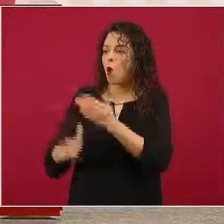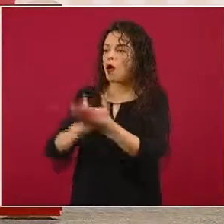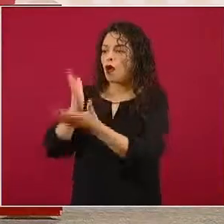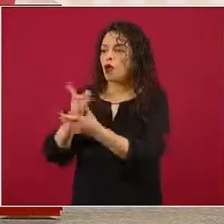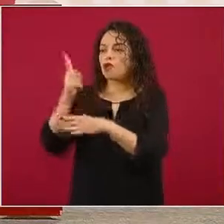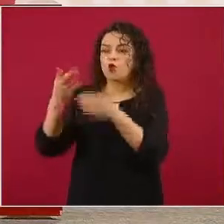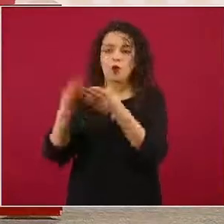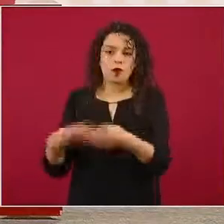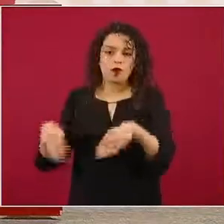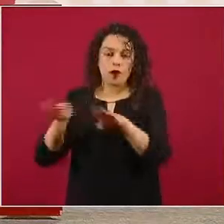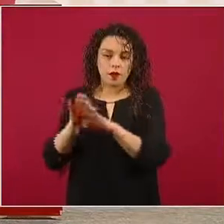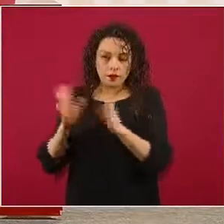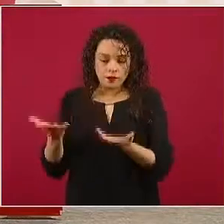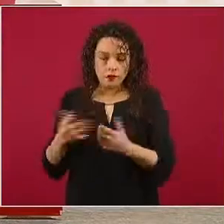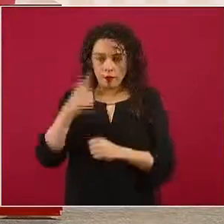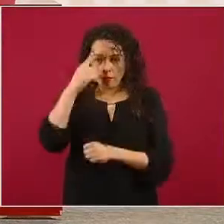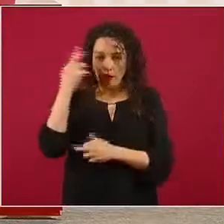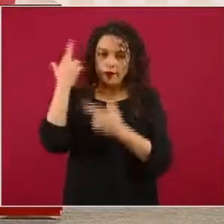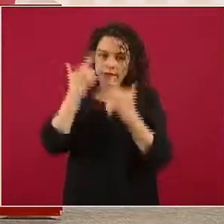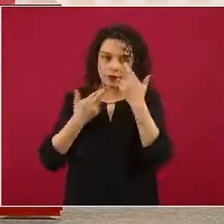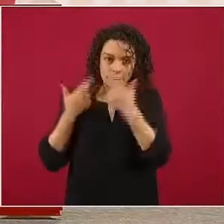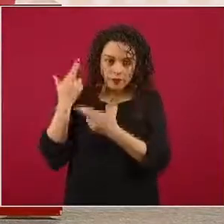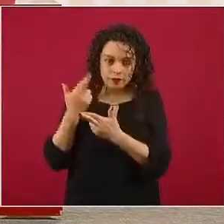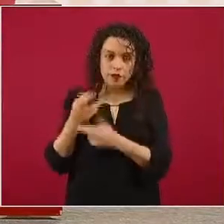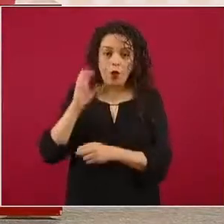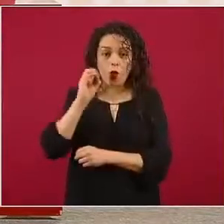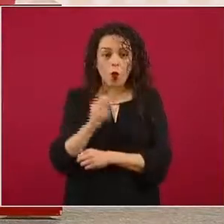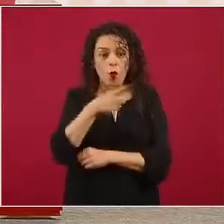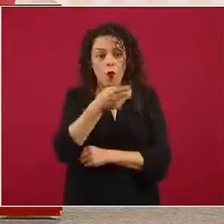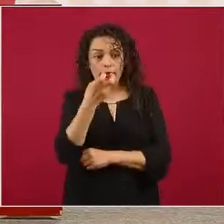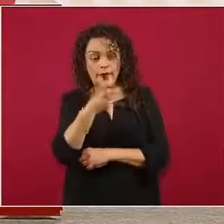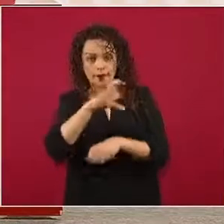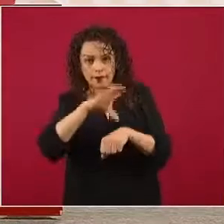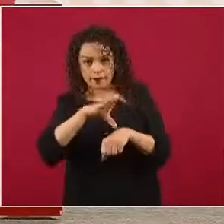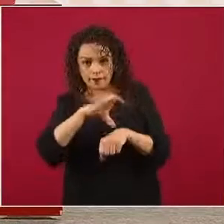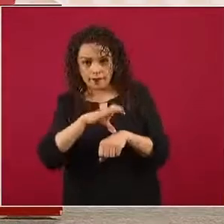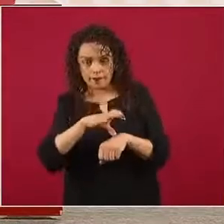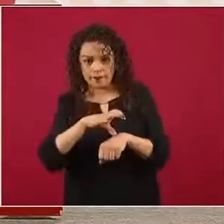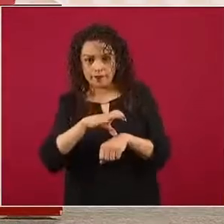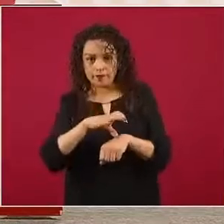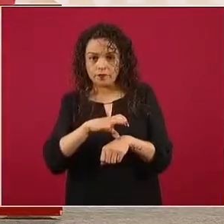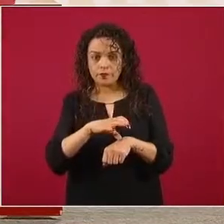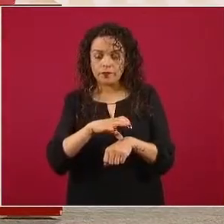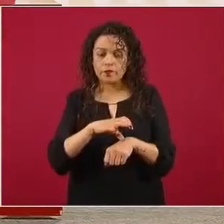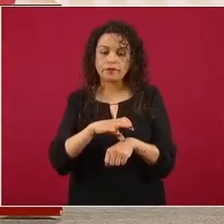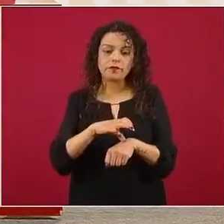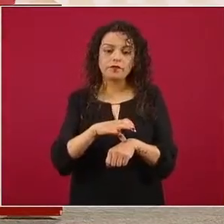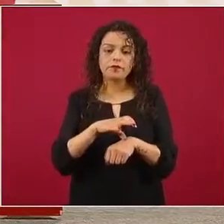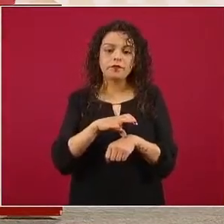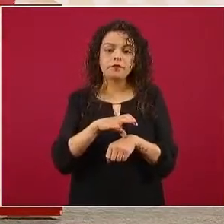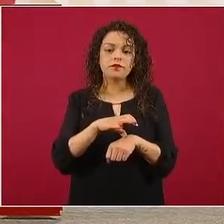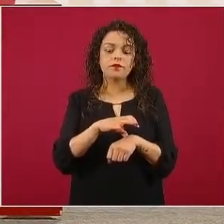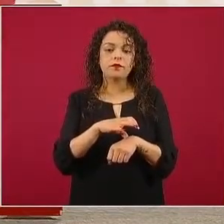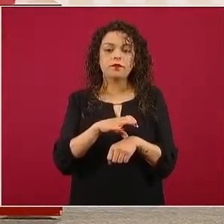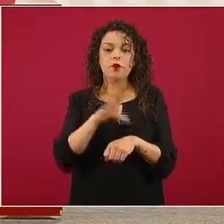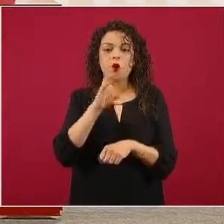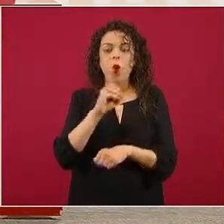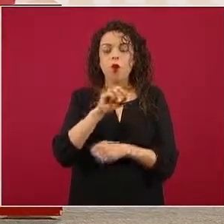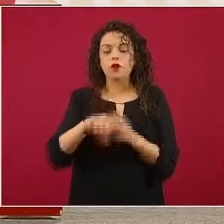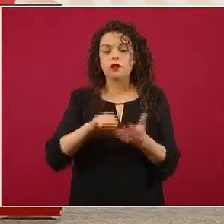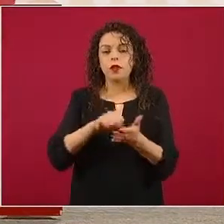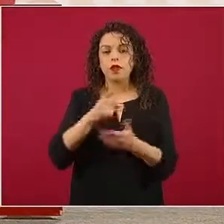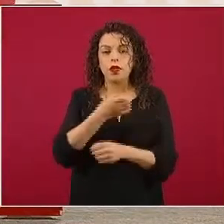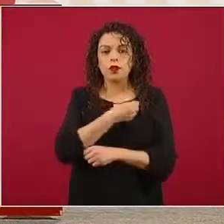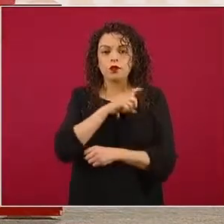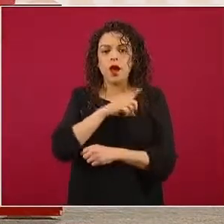o que en la medida en que esa unidad de primer nivel me valoren y me midan todos los signos vitales y los signos